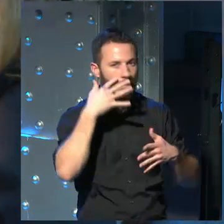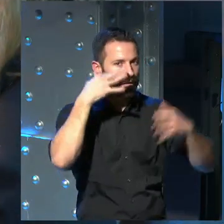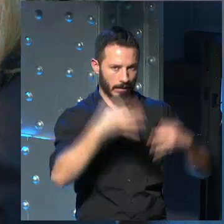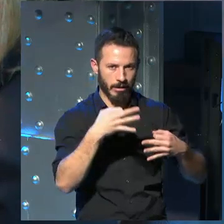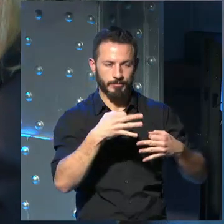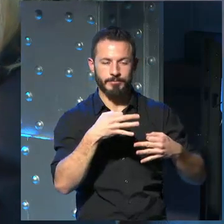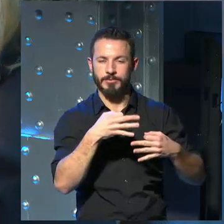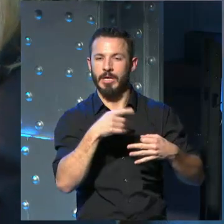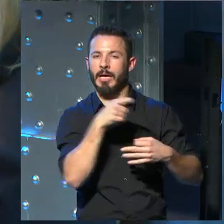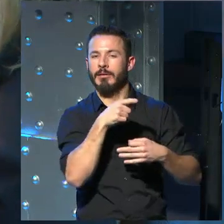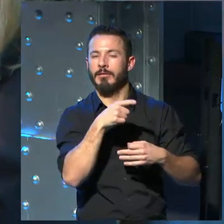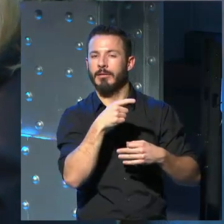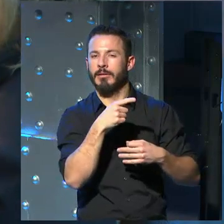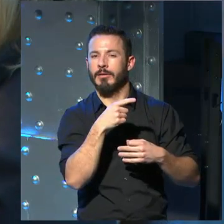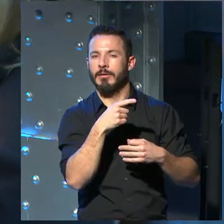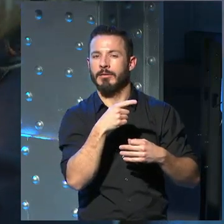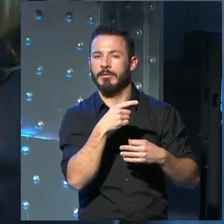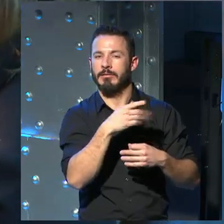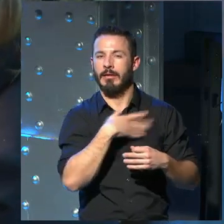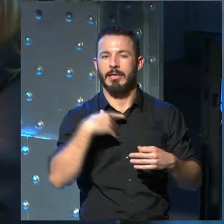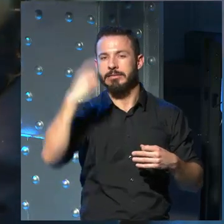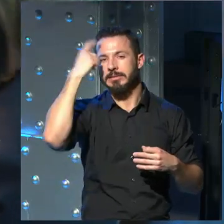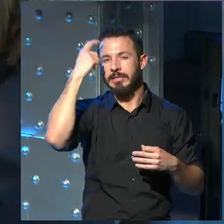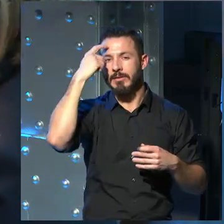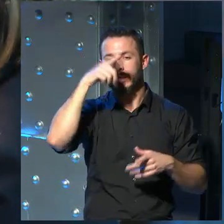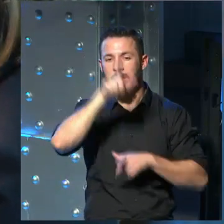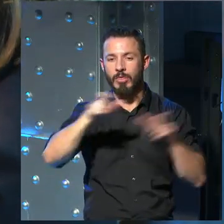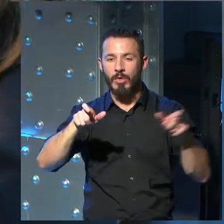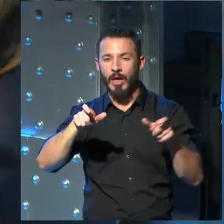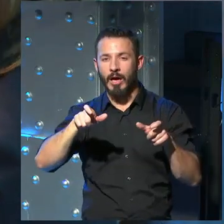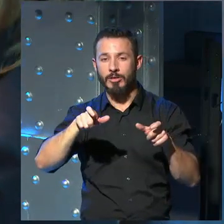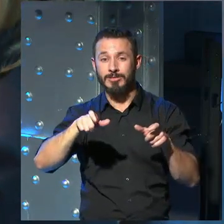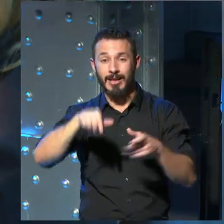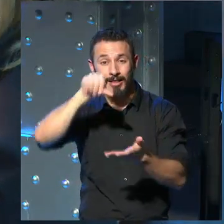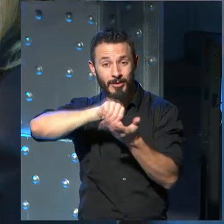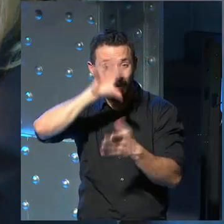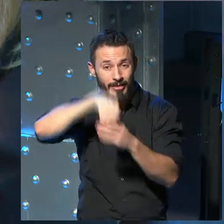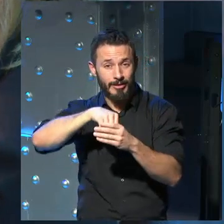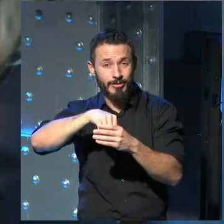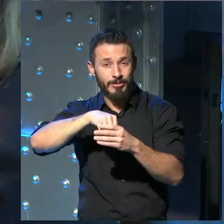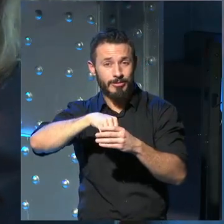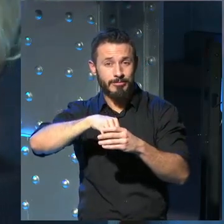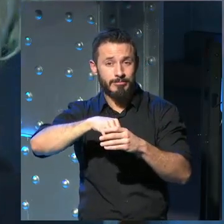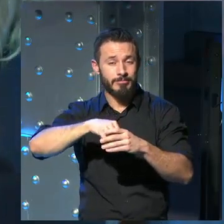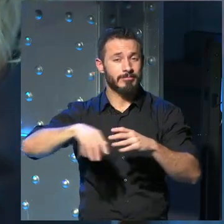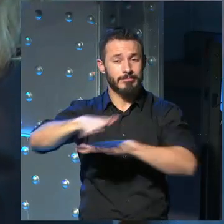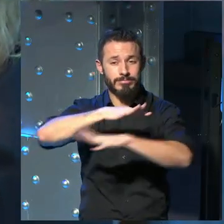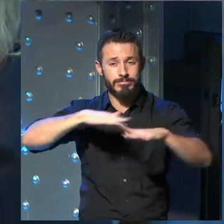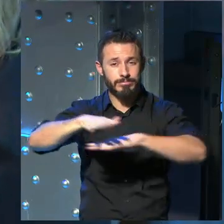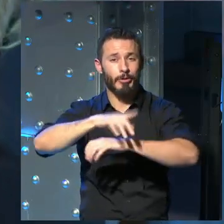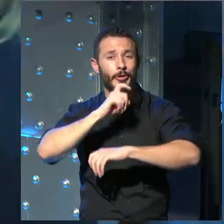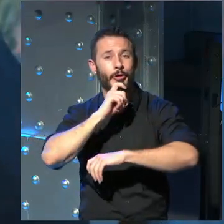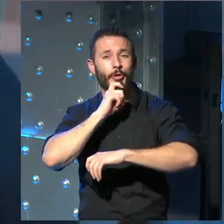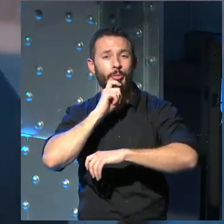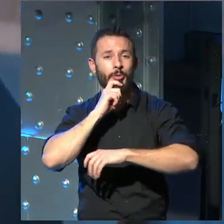necesitaban conocer cómo se movían los ciudadanos dentro de la ciudad para entender mejor cómo optimizar las rutas, no